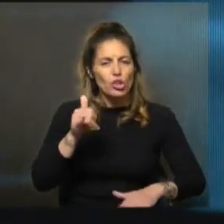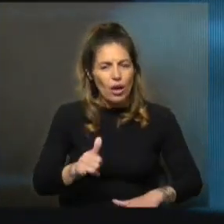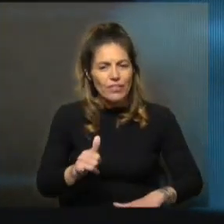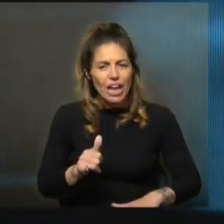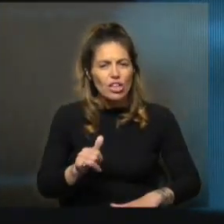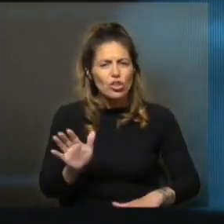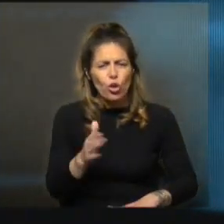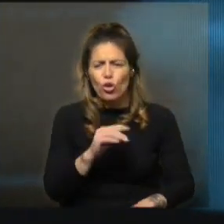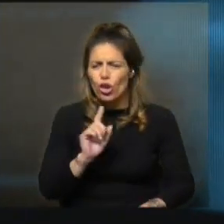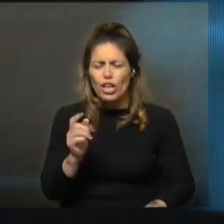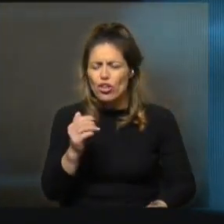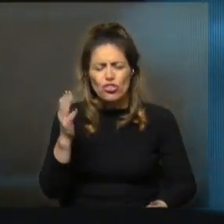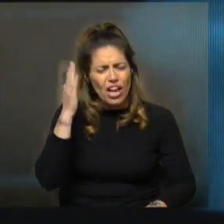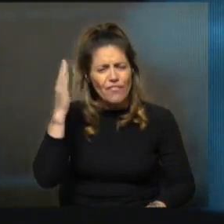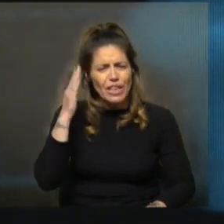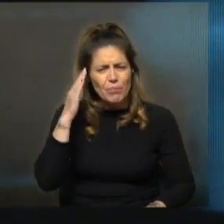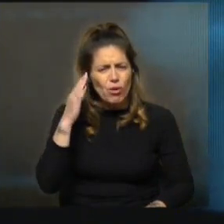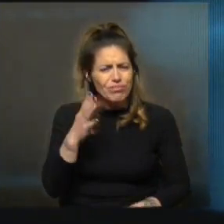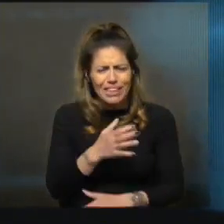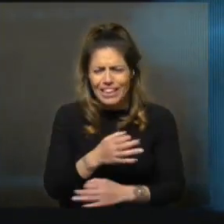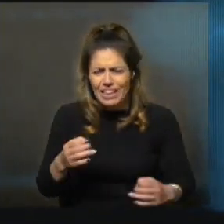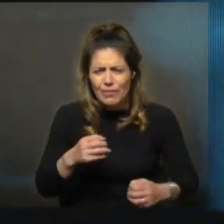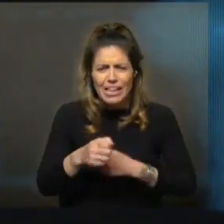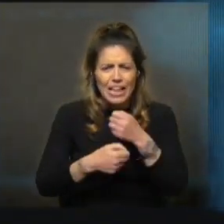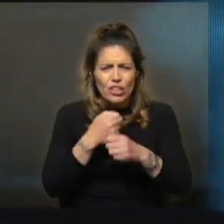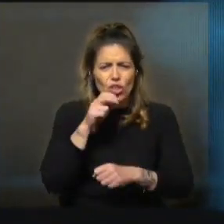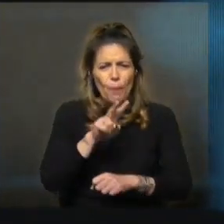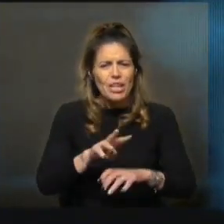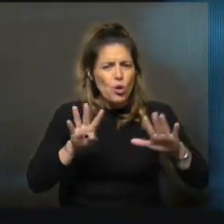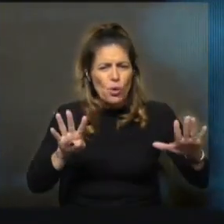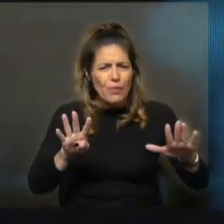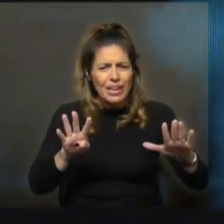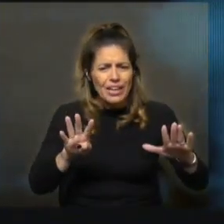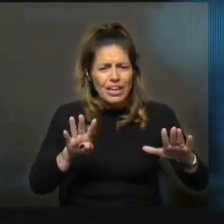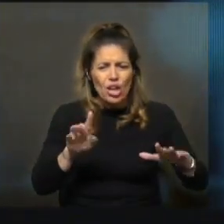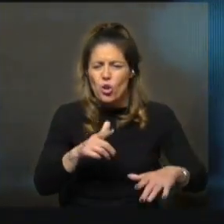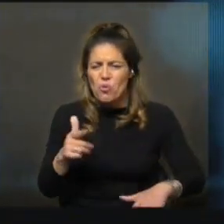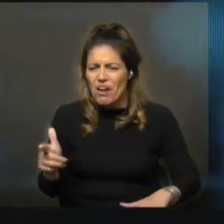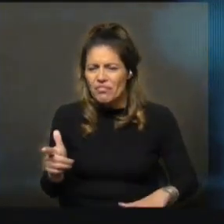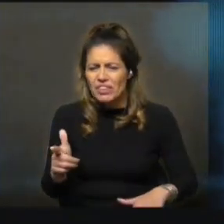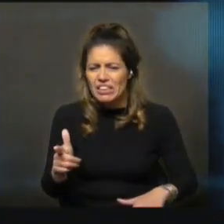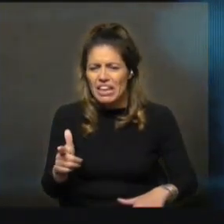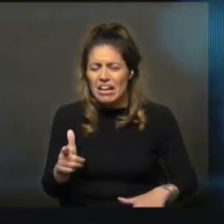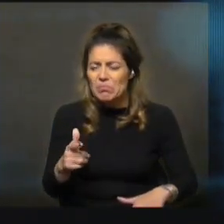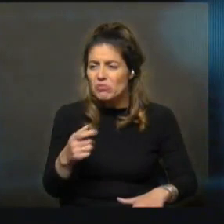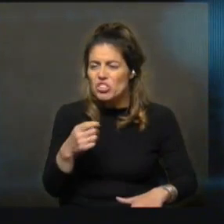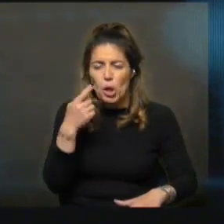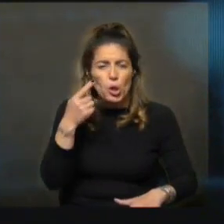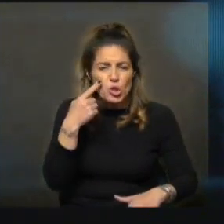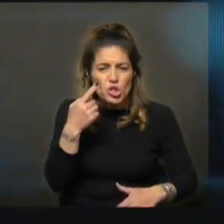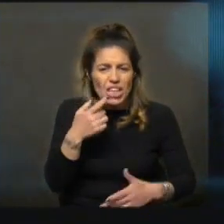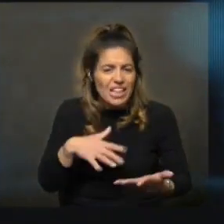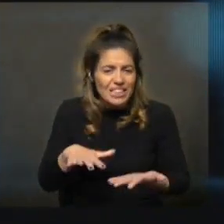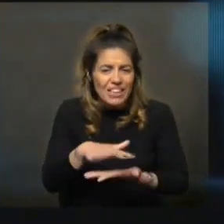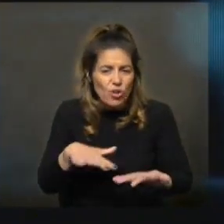que no sabemos qué increíble no en el año 2009 no no había ninguna trascendencia de de un hecho de